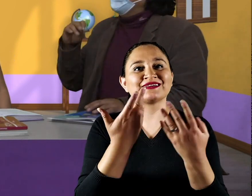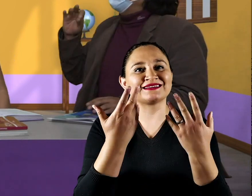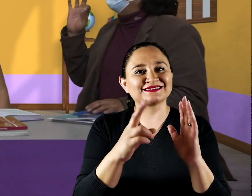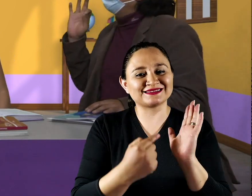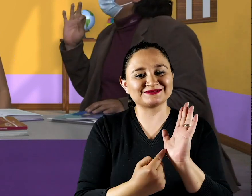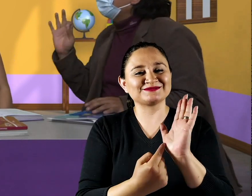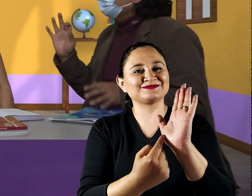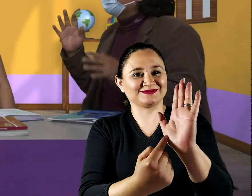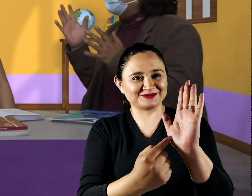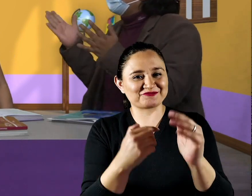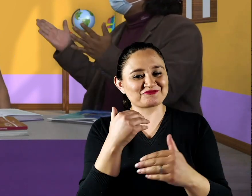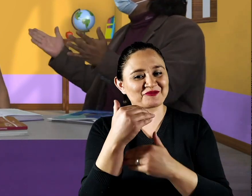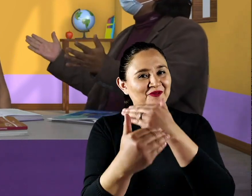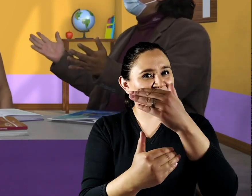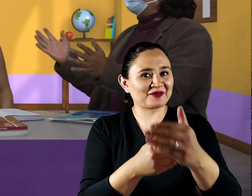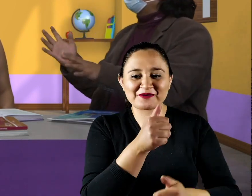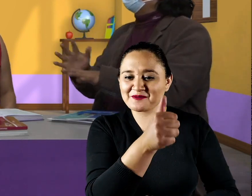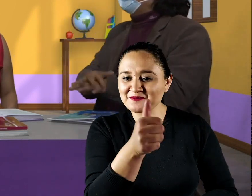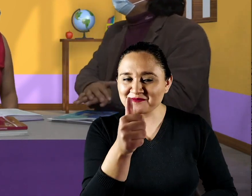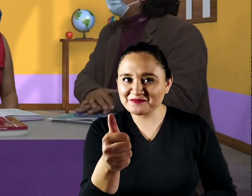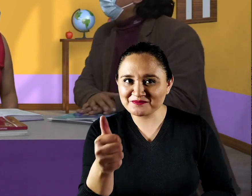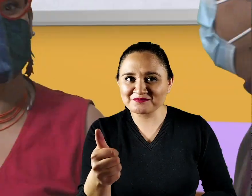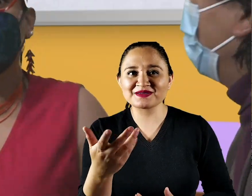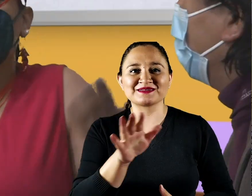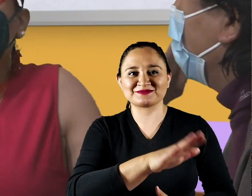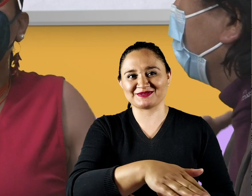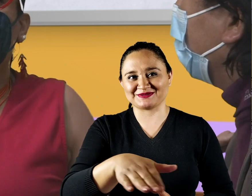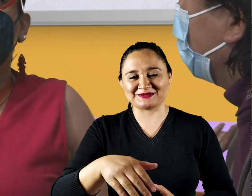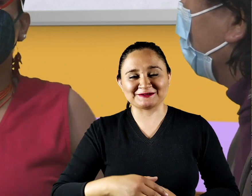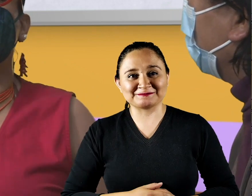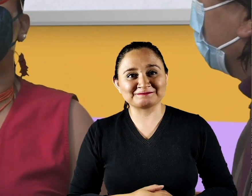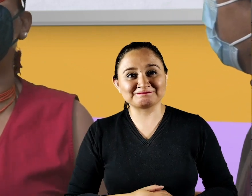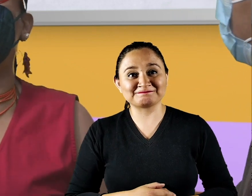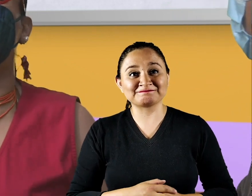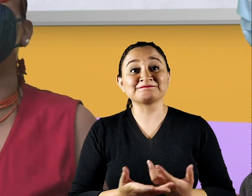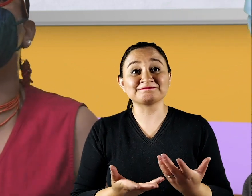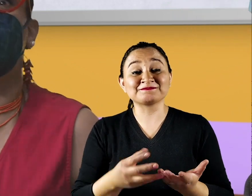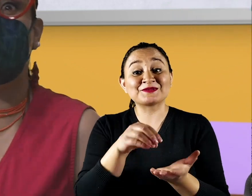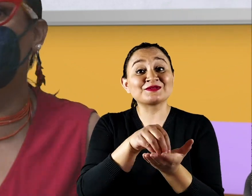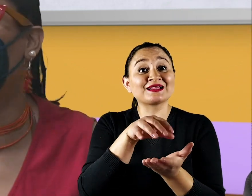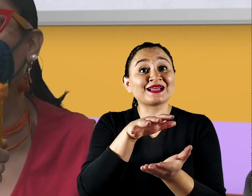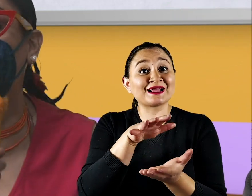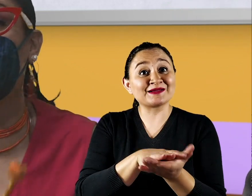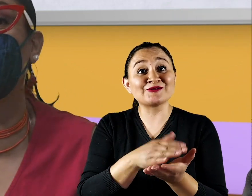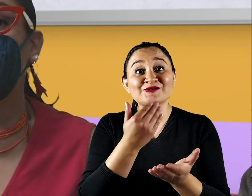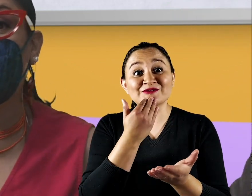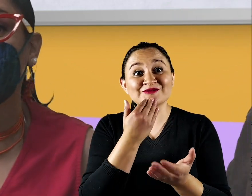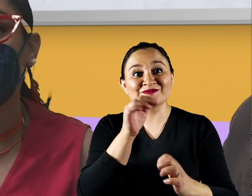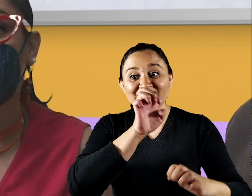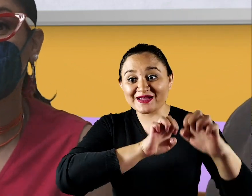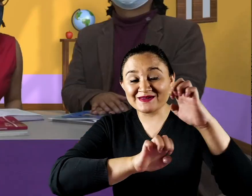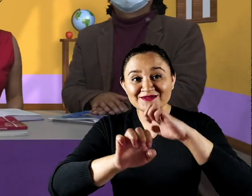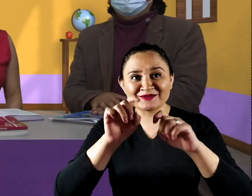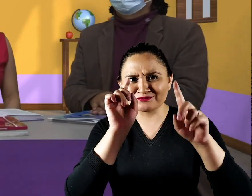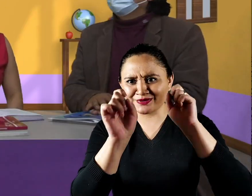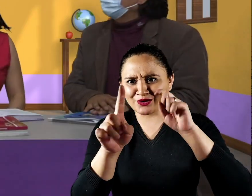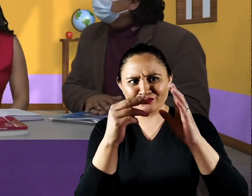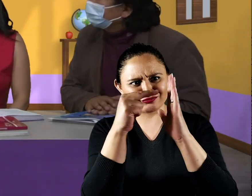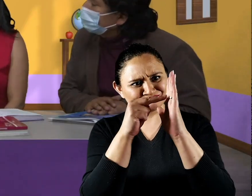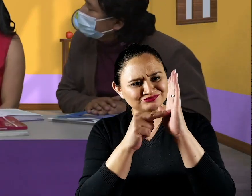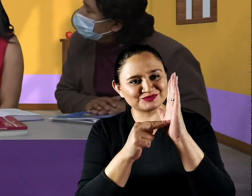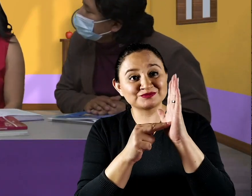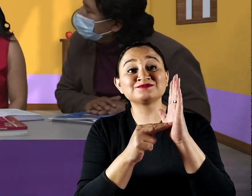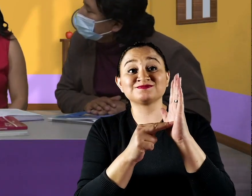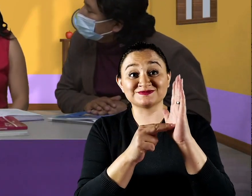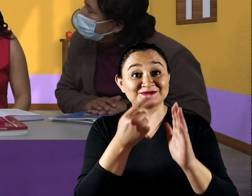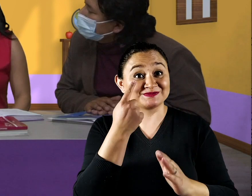resultado del proceso que ha desarrollado el estudiante. Entonces aplicaremos la rúbrica de evaluación. Queda